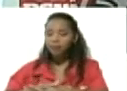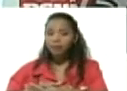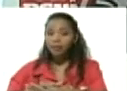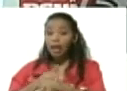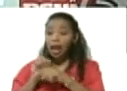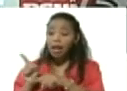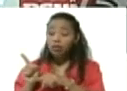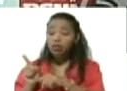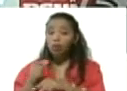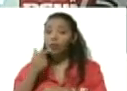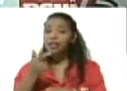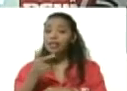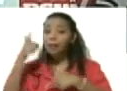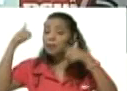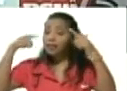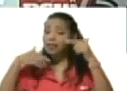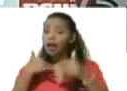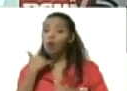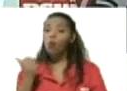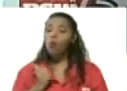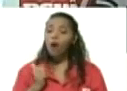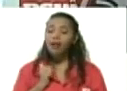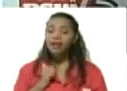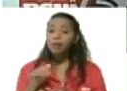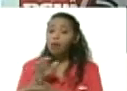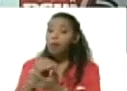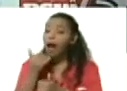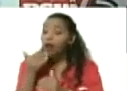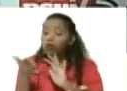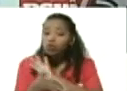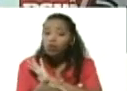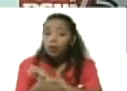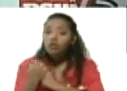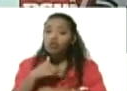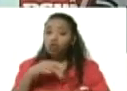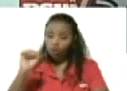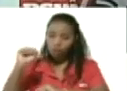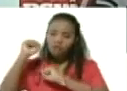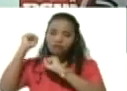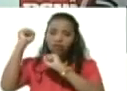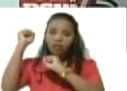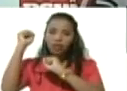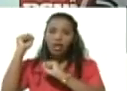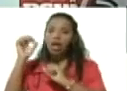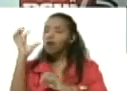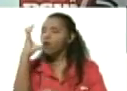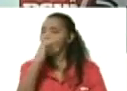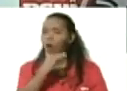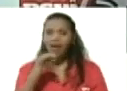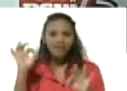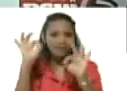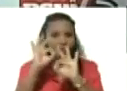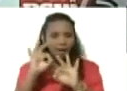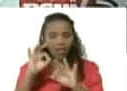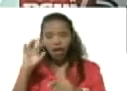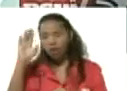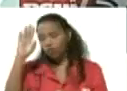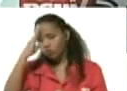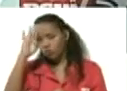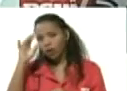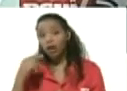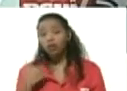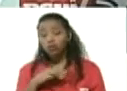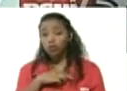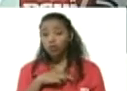como dice el comandante, y en cualquier circunstancia, nosotros venceremos. No tenemos duda. Optimismo y mucha